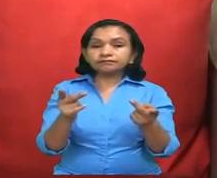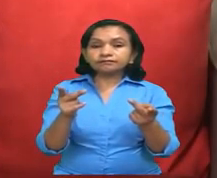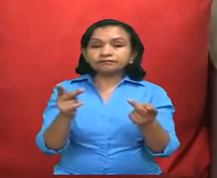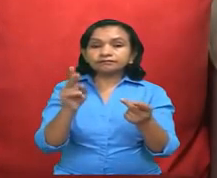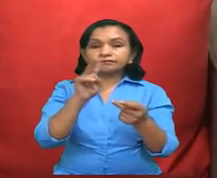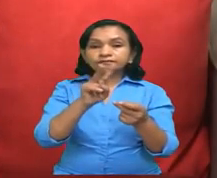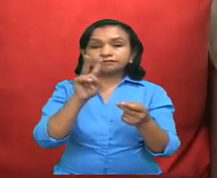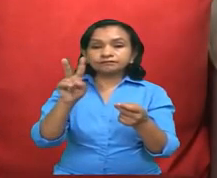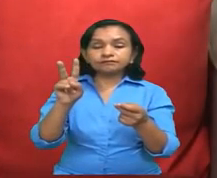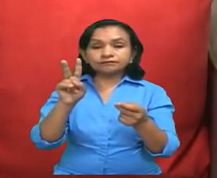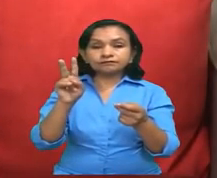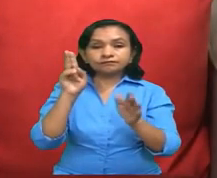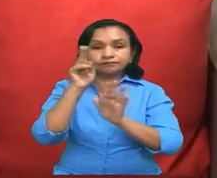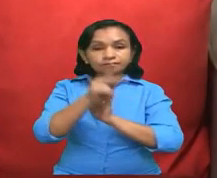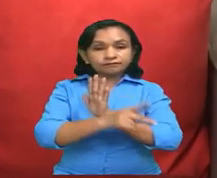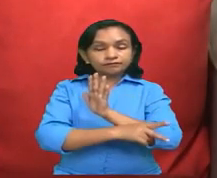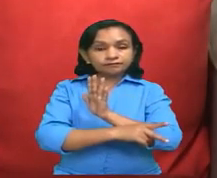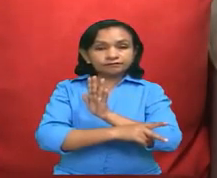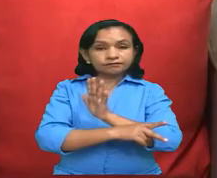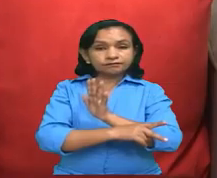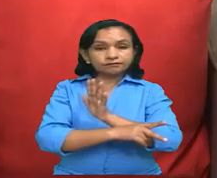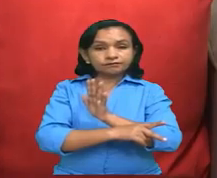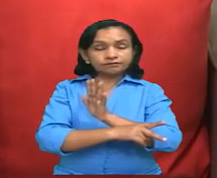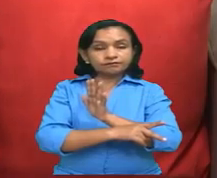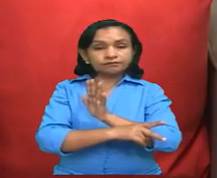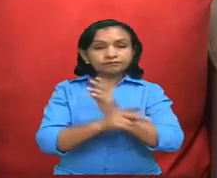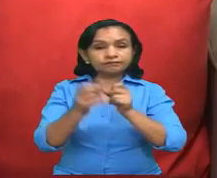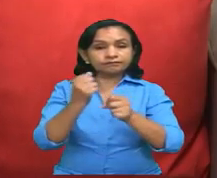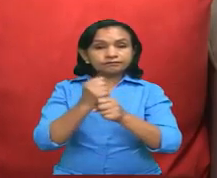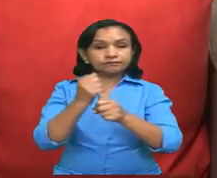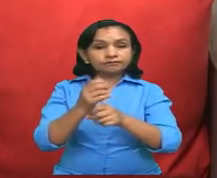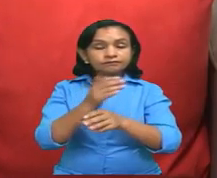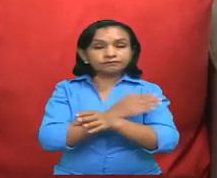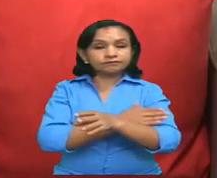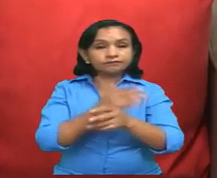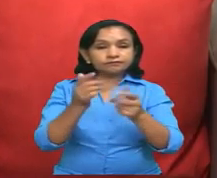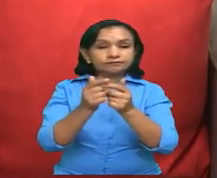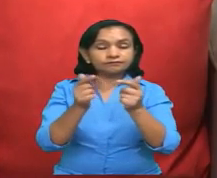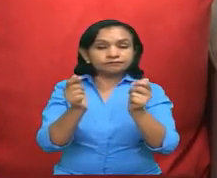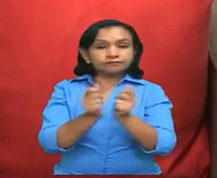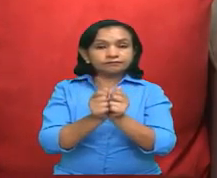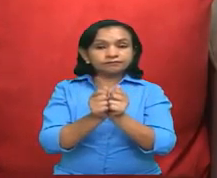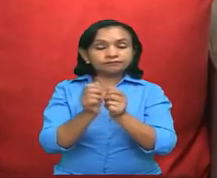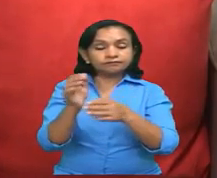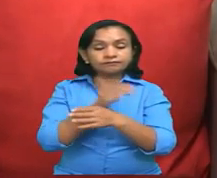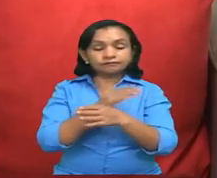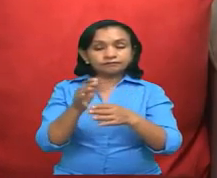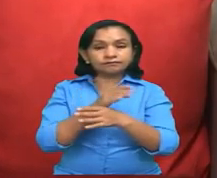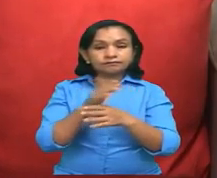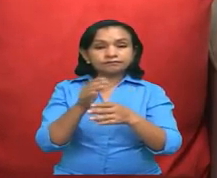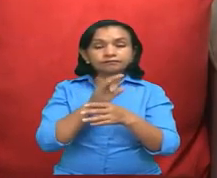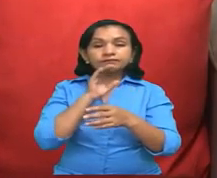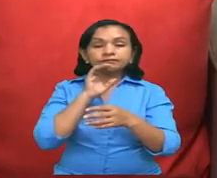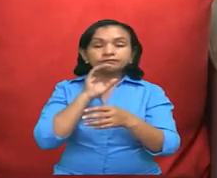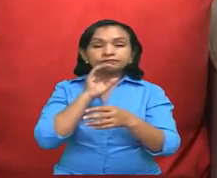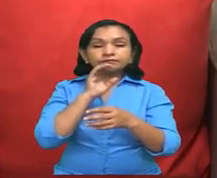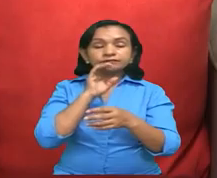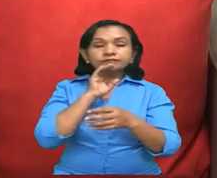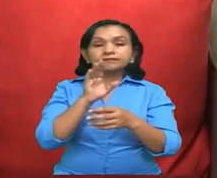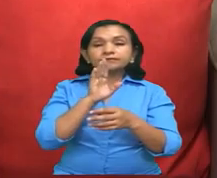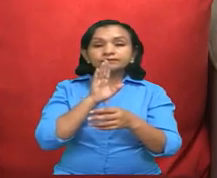Bueno, vamos a hacer una pausa. Entiendo que en este sentido, cuando hablas de mayoristas, decimos 64 mayoristas,